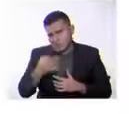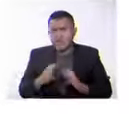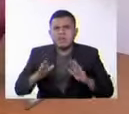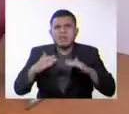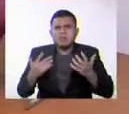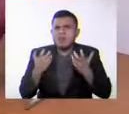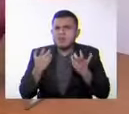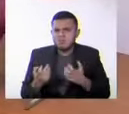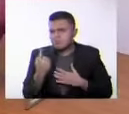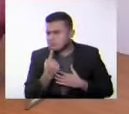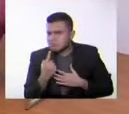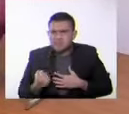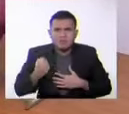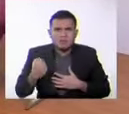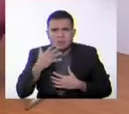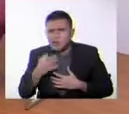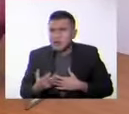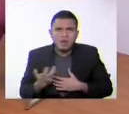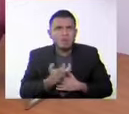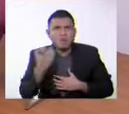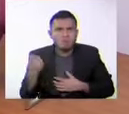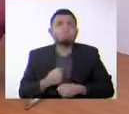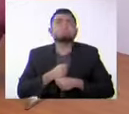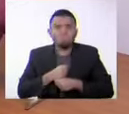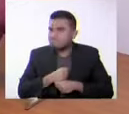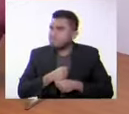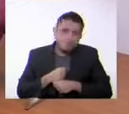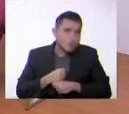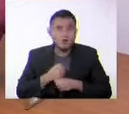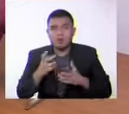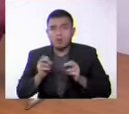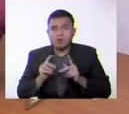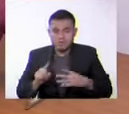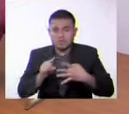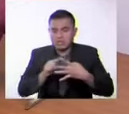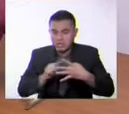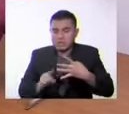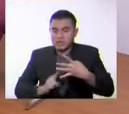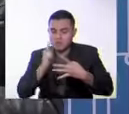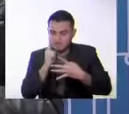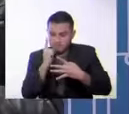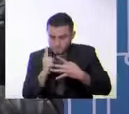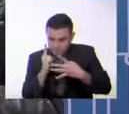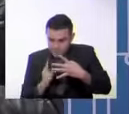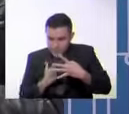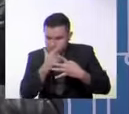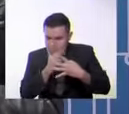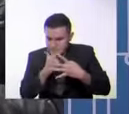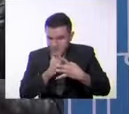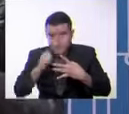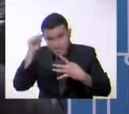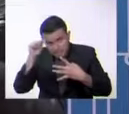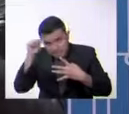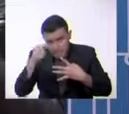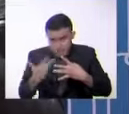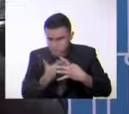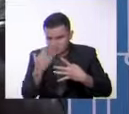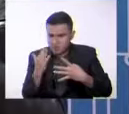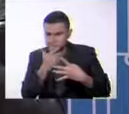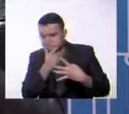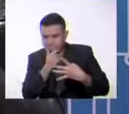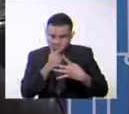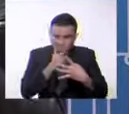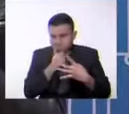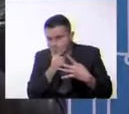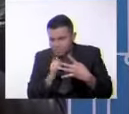estudiantes todas las afirmaciones o las opciones parecían correctas, pero al hacer este análisis sabemos que algunas